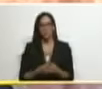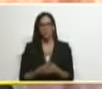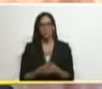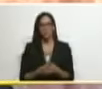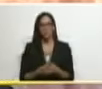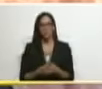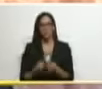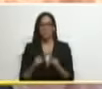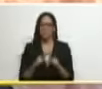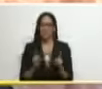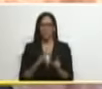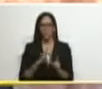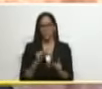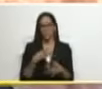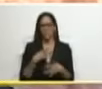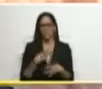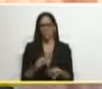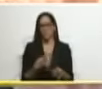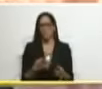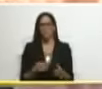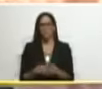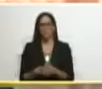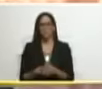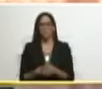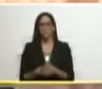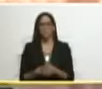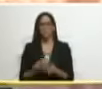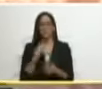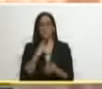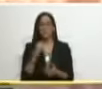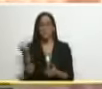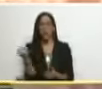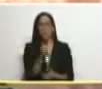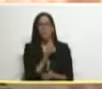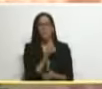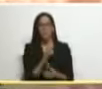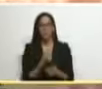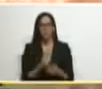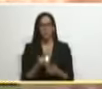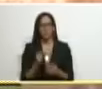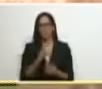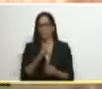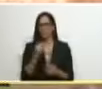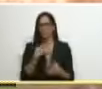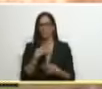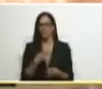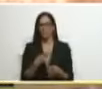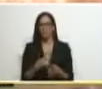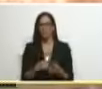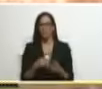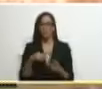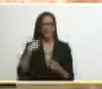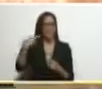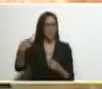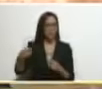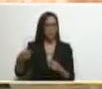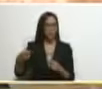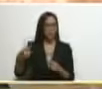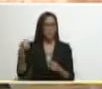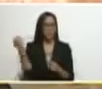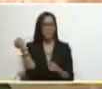pero no fue intencional. Declara que los mató, no fue intencional. ¿Y las otras matanzas sí son